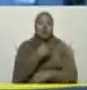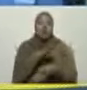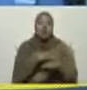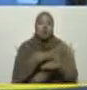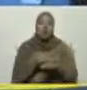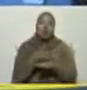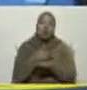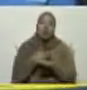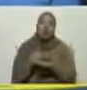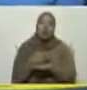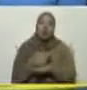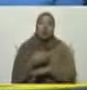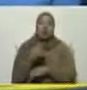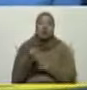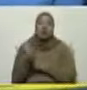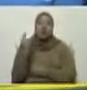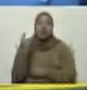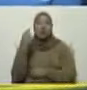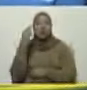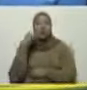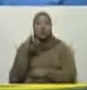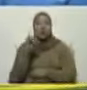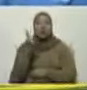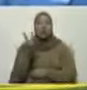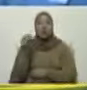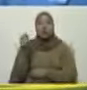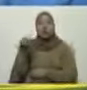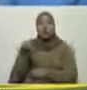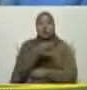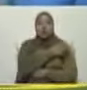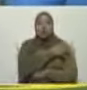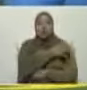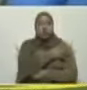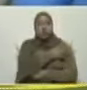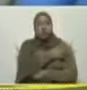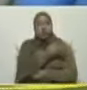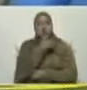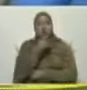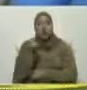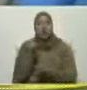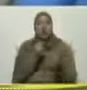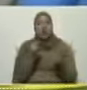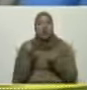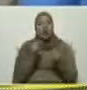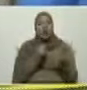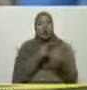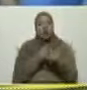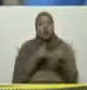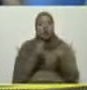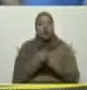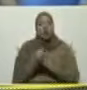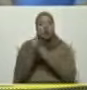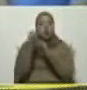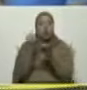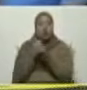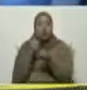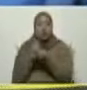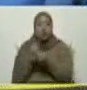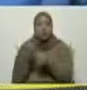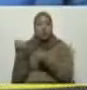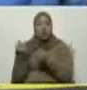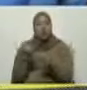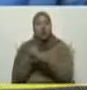gobierno fascista de Iván Duque De oposición en esa mesa de diálogo que liberara los recursos para que la corporación